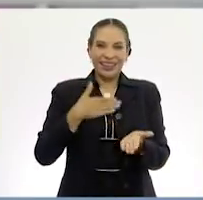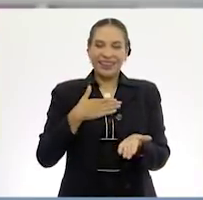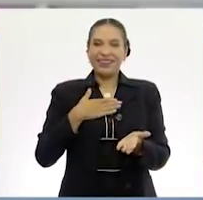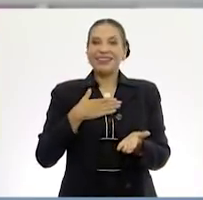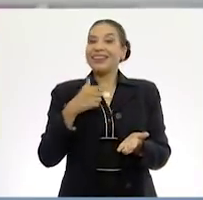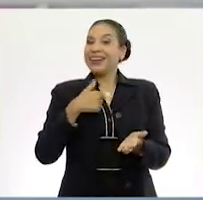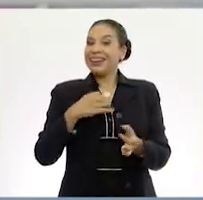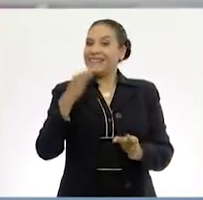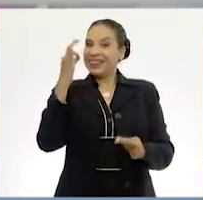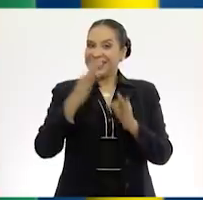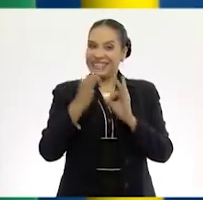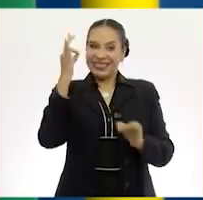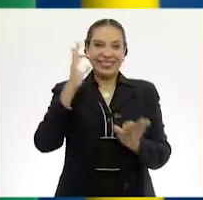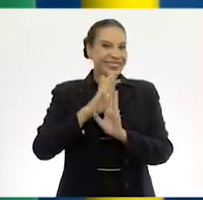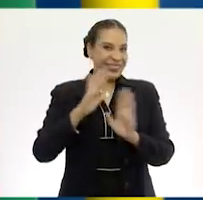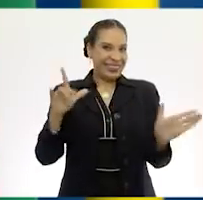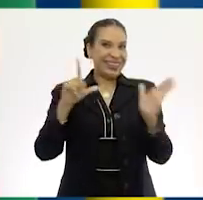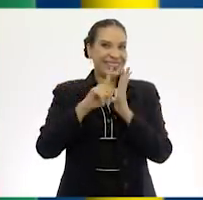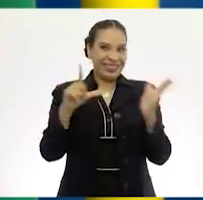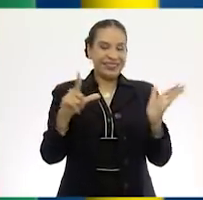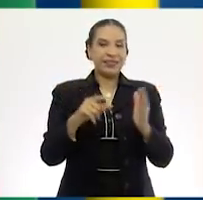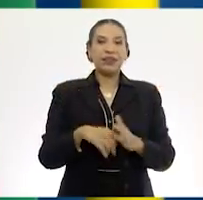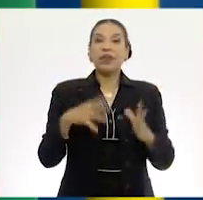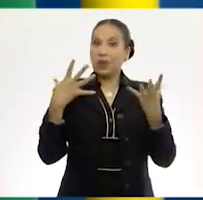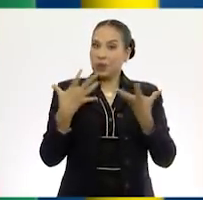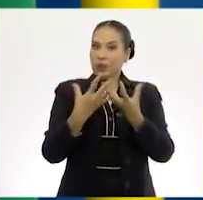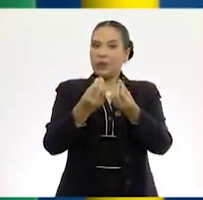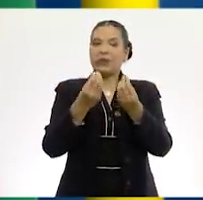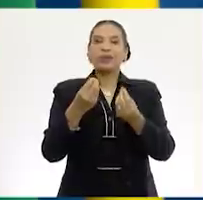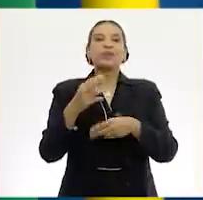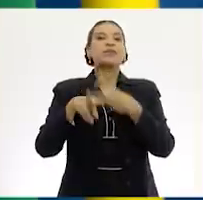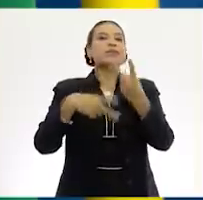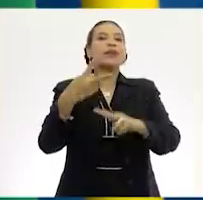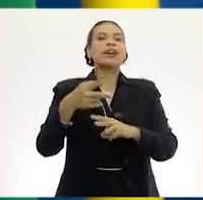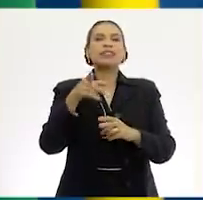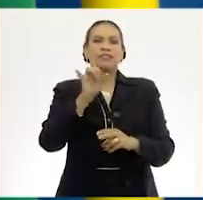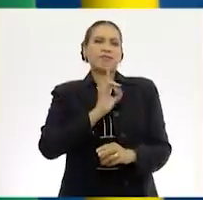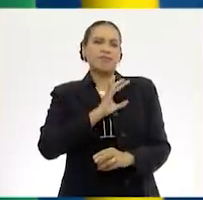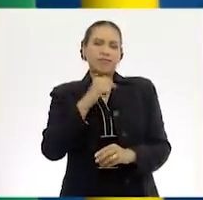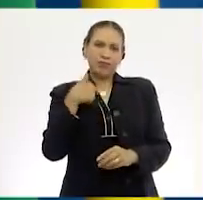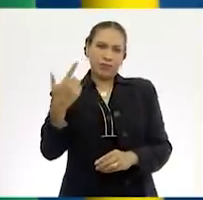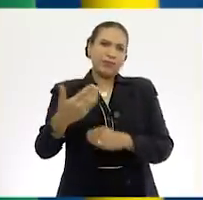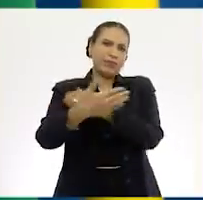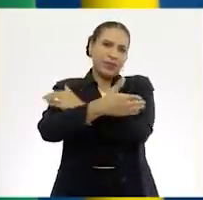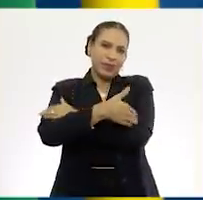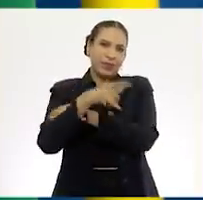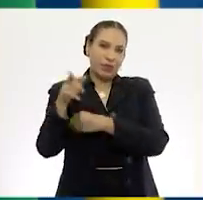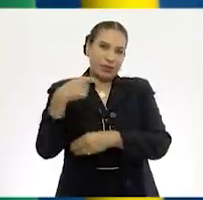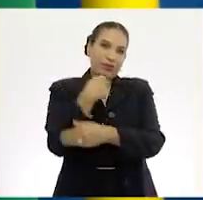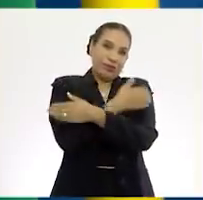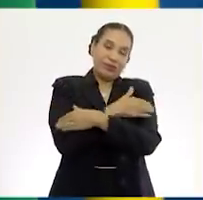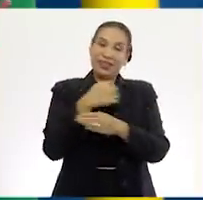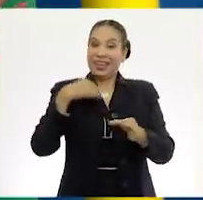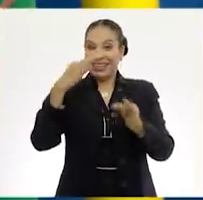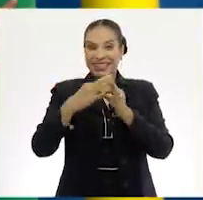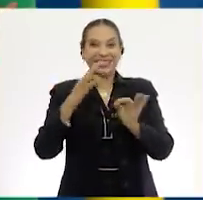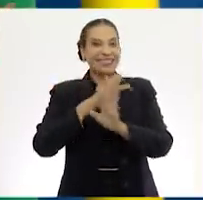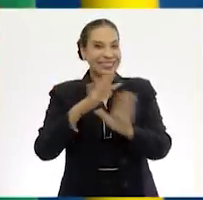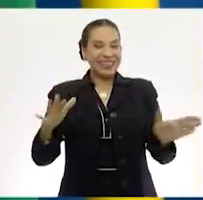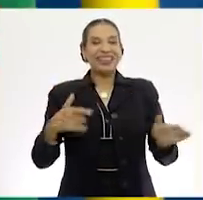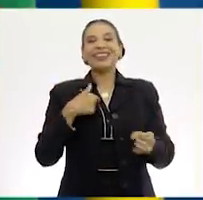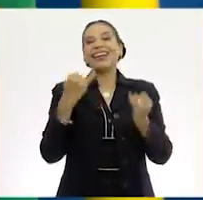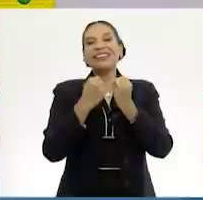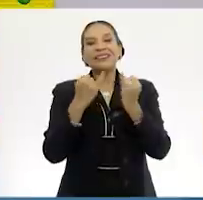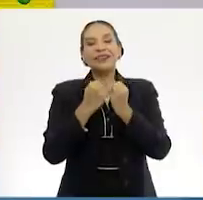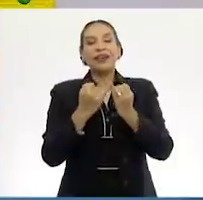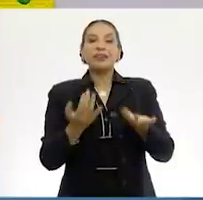estoy listísimo. ¡Vamos juntos, Ton! Si te da miedo, yo te abrazo o tú a mí. Yo ya estoy lista. Yo